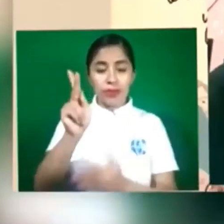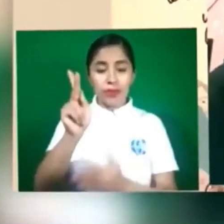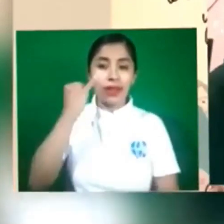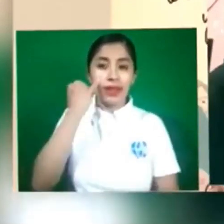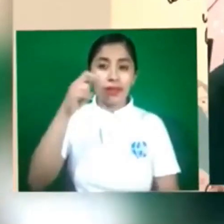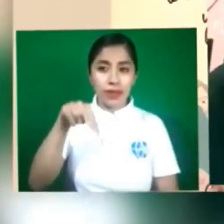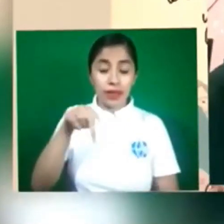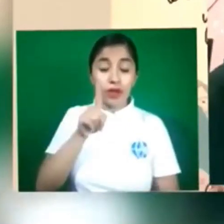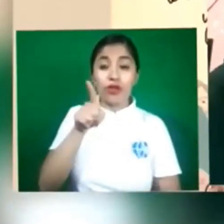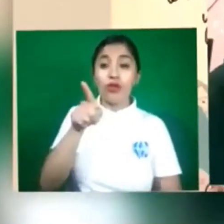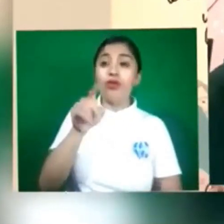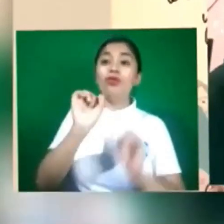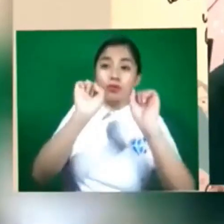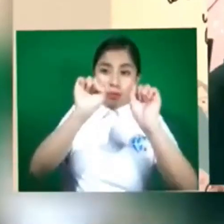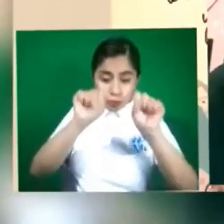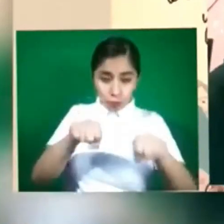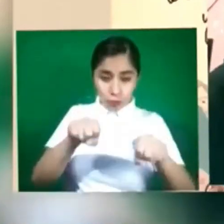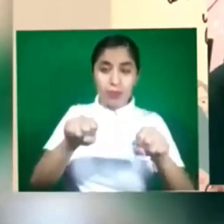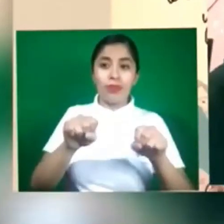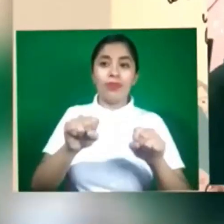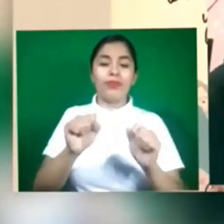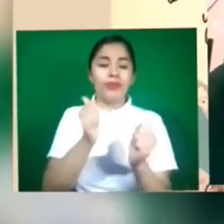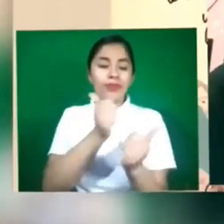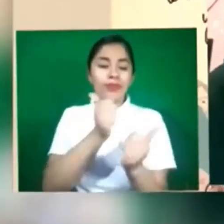Vamos, Jasmine, tú sí puedes, mi amor.